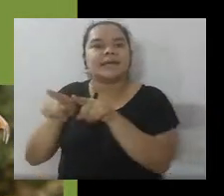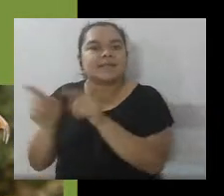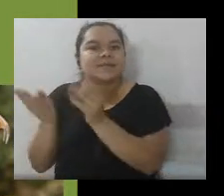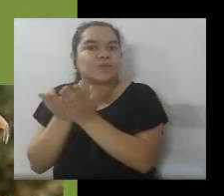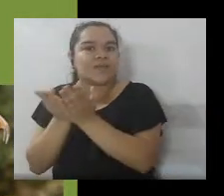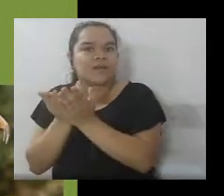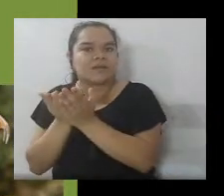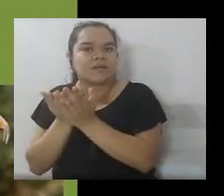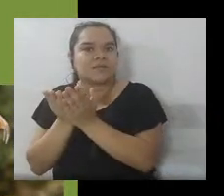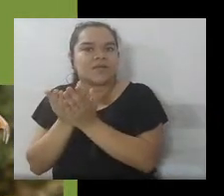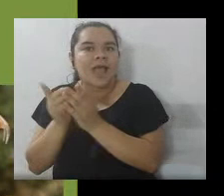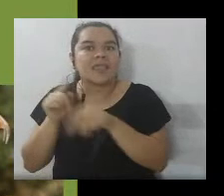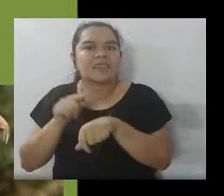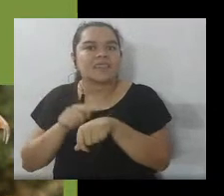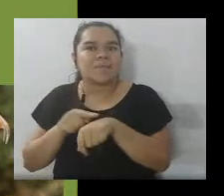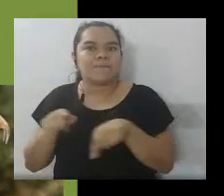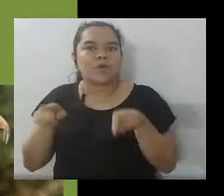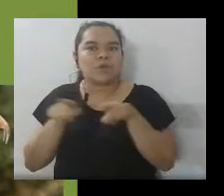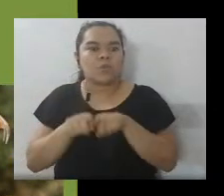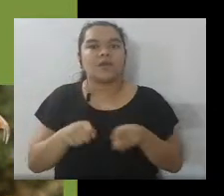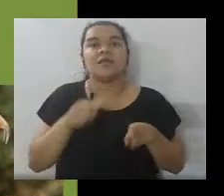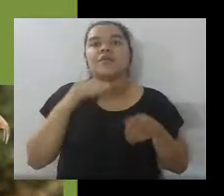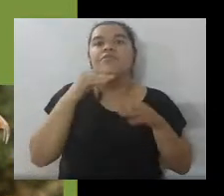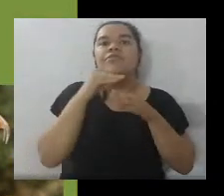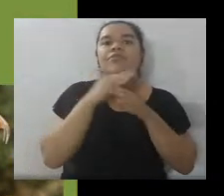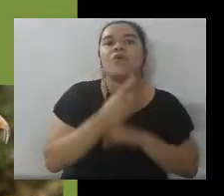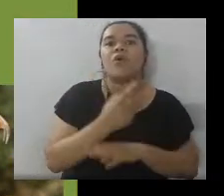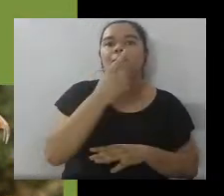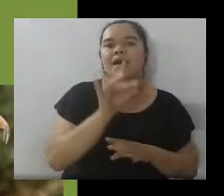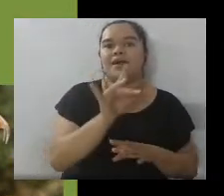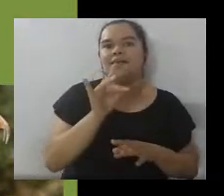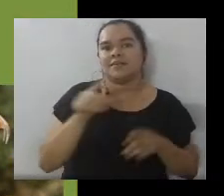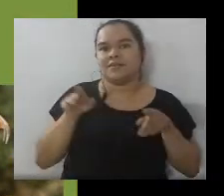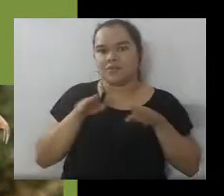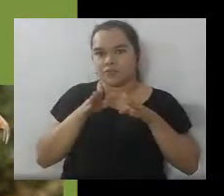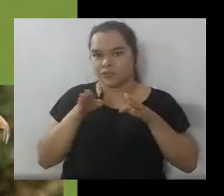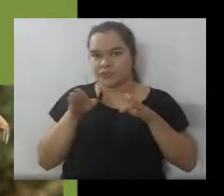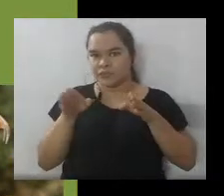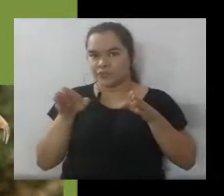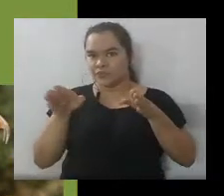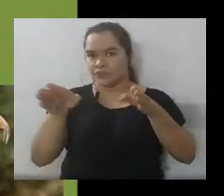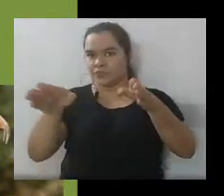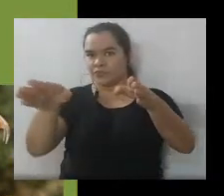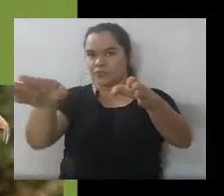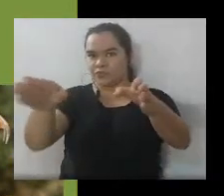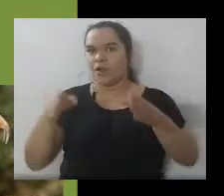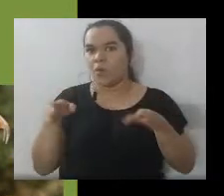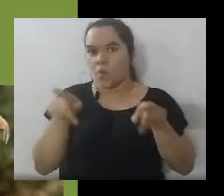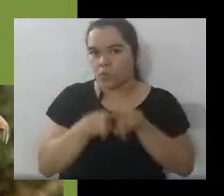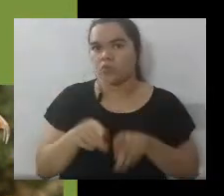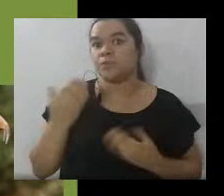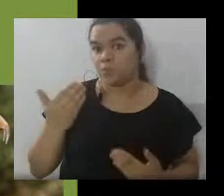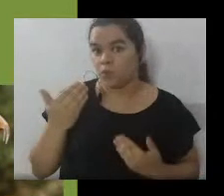un idioma a elección que la UNE lo tiene disponible. Hoy en día, como bioquímico, luego de hacer